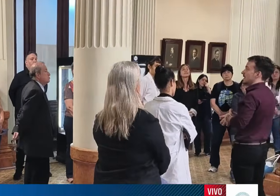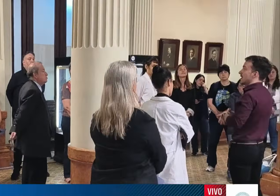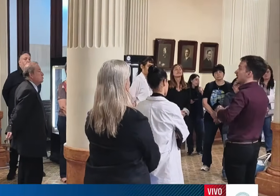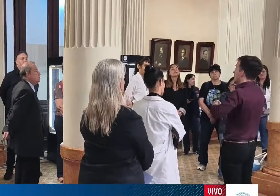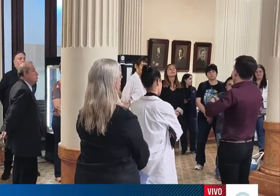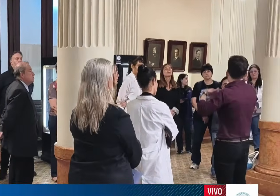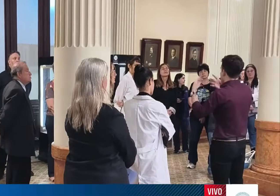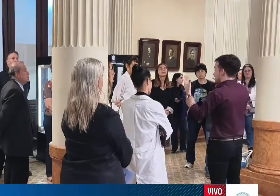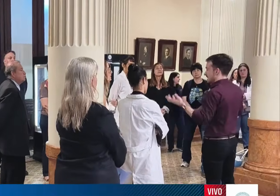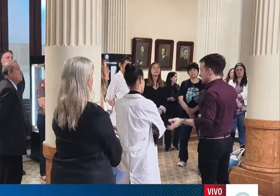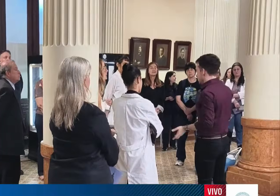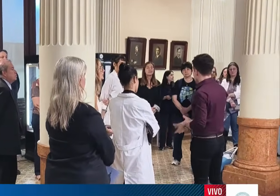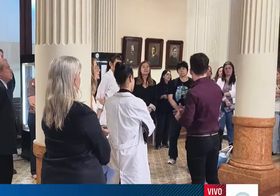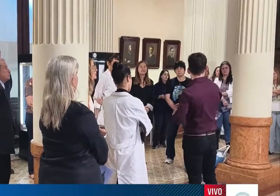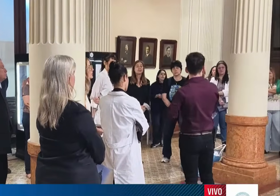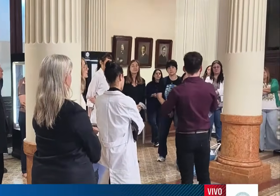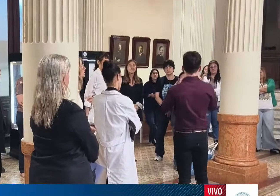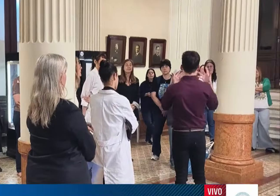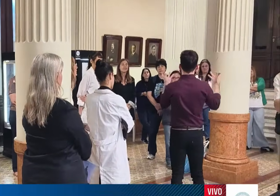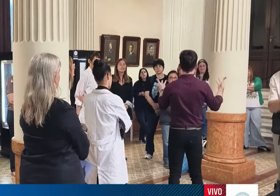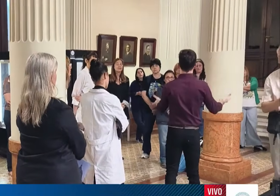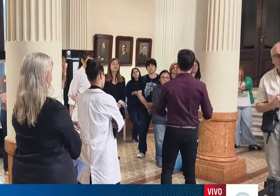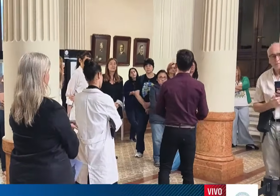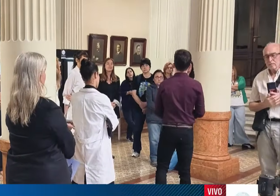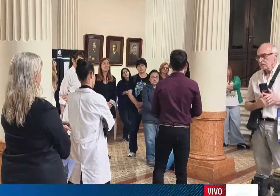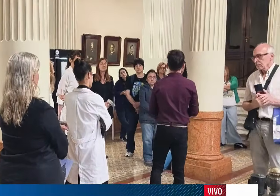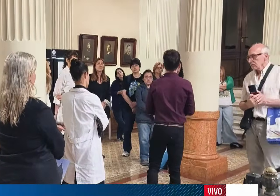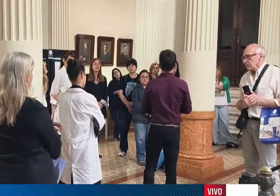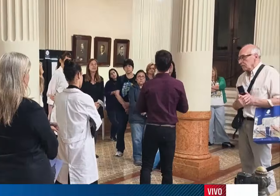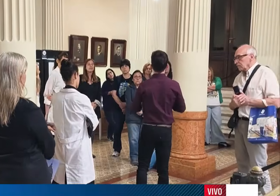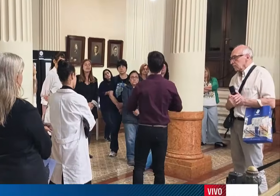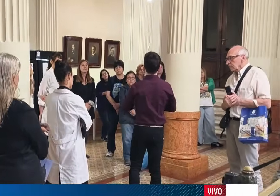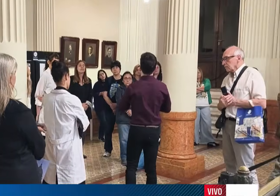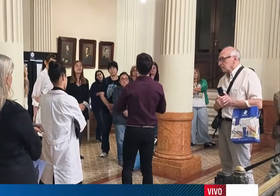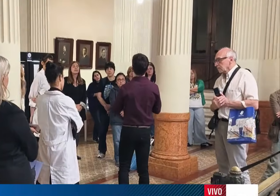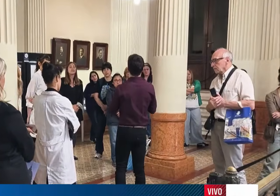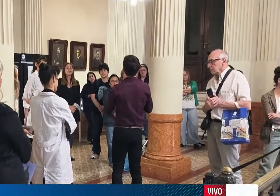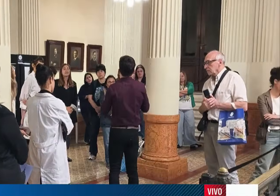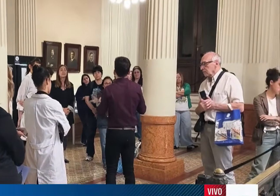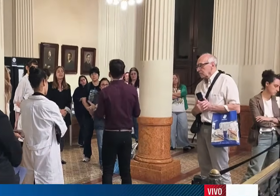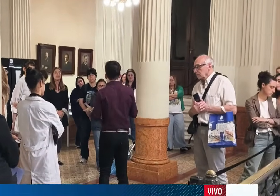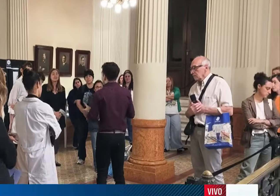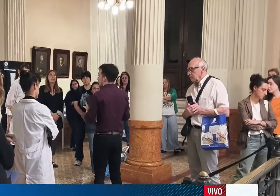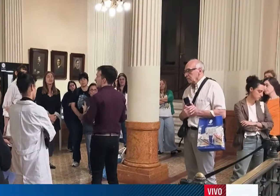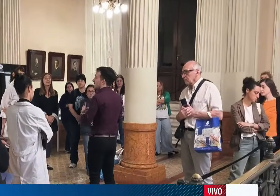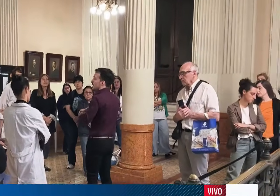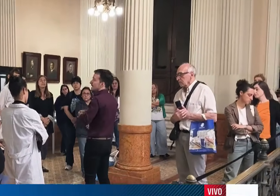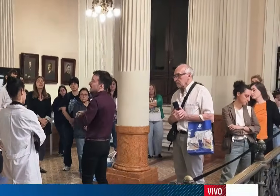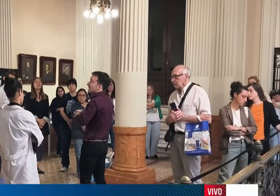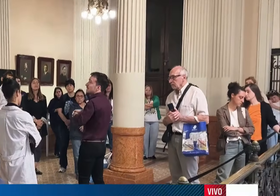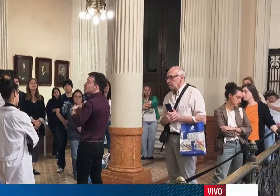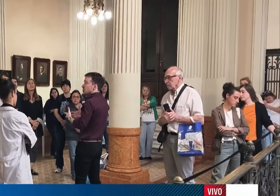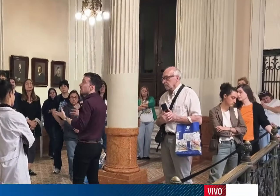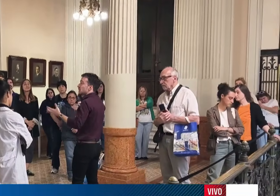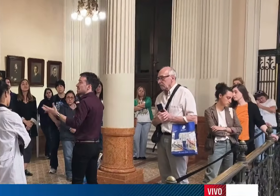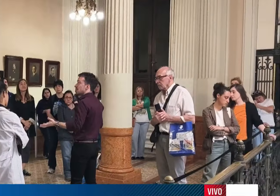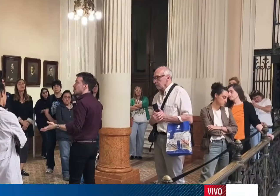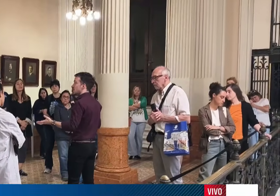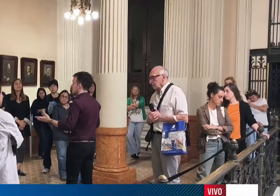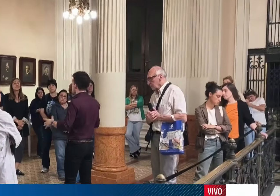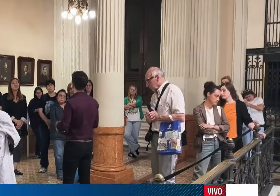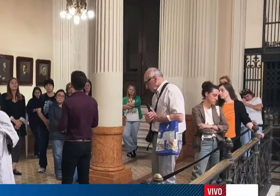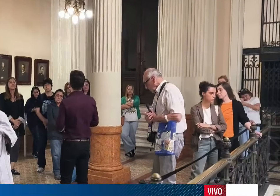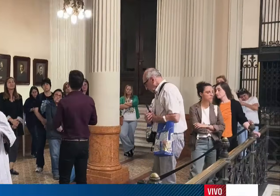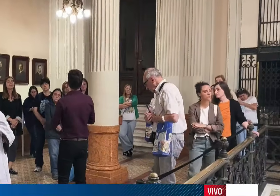Perdidos. Justamente se hizo una puesta en valor de los retratos y se inauguró una nueva muestra permanente para proponer un